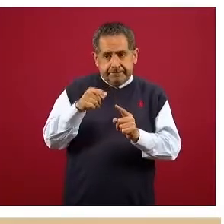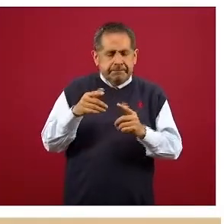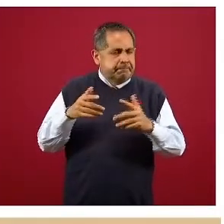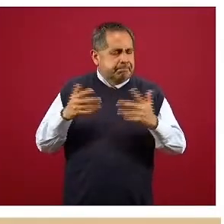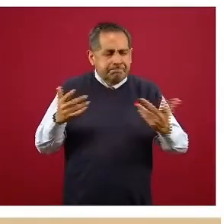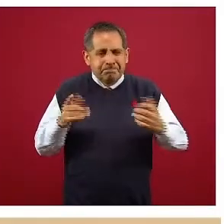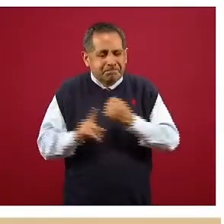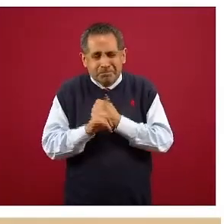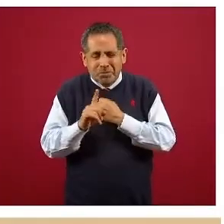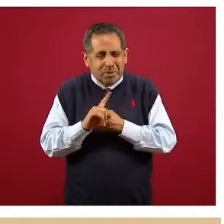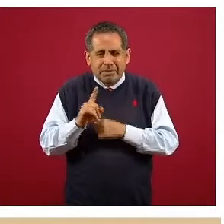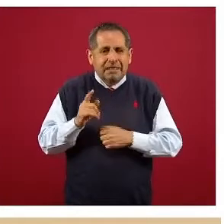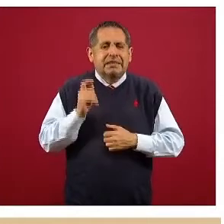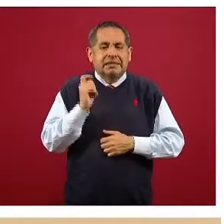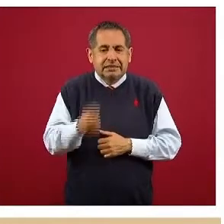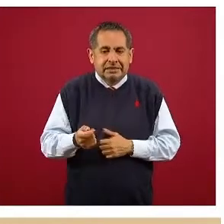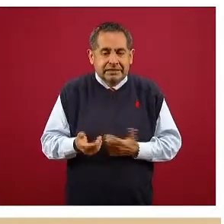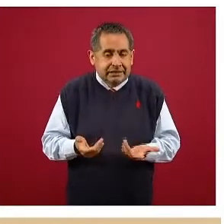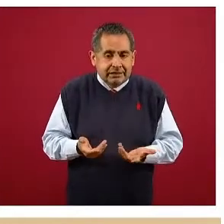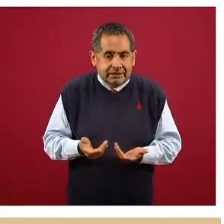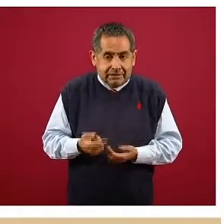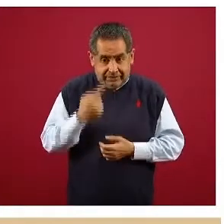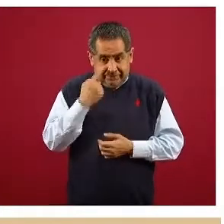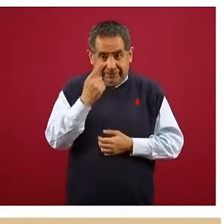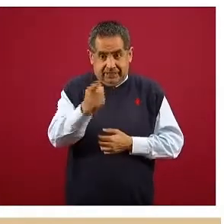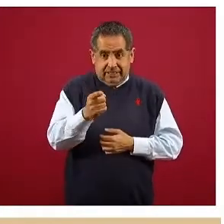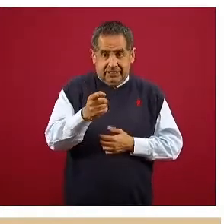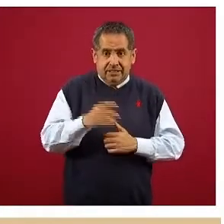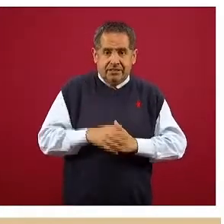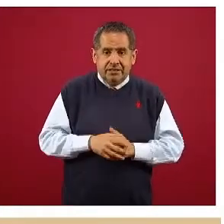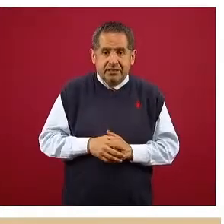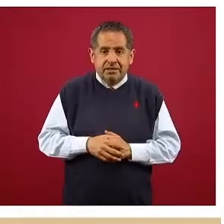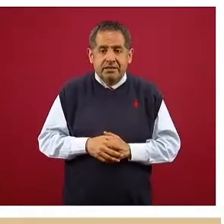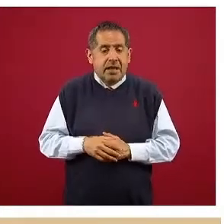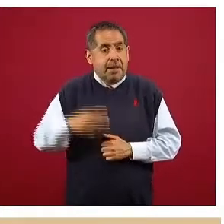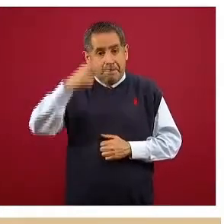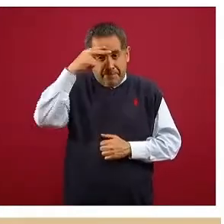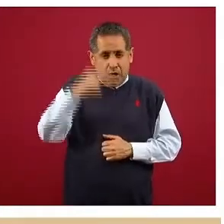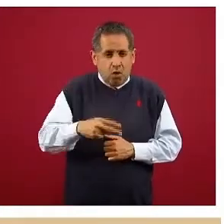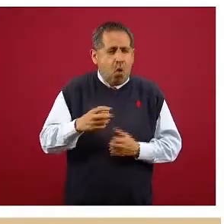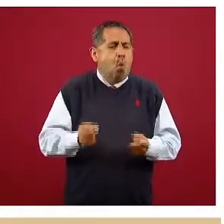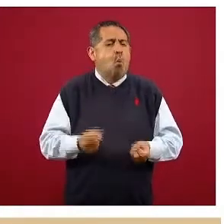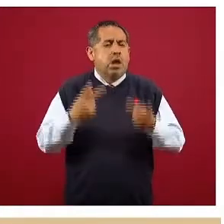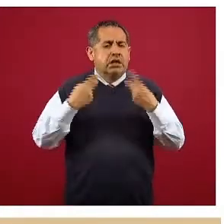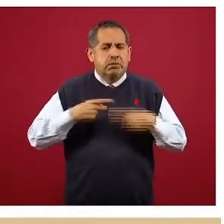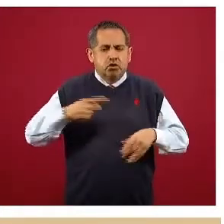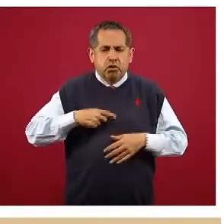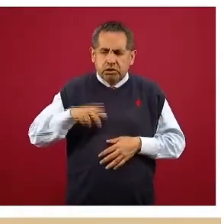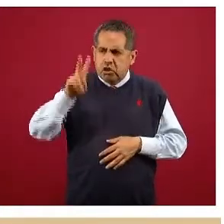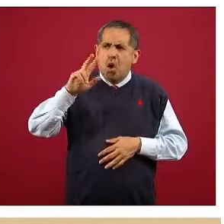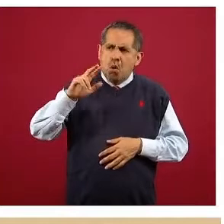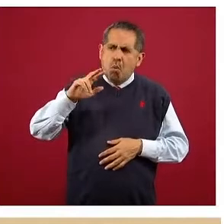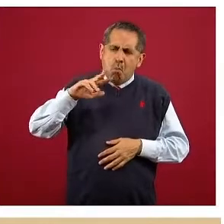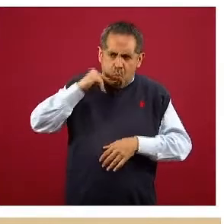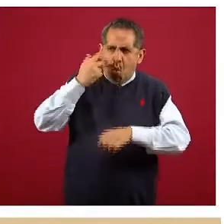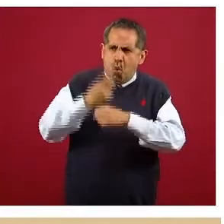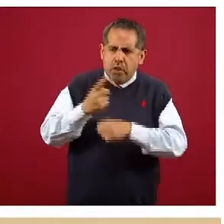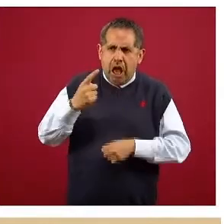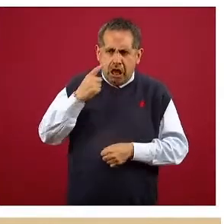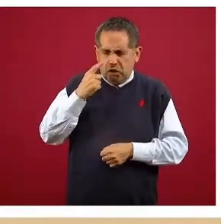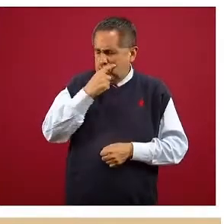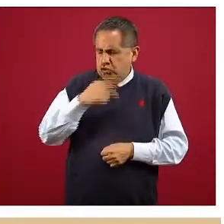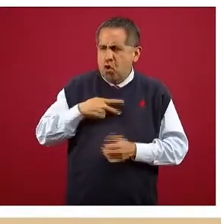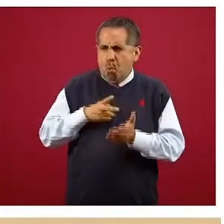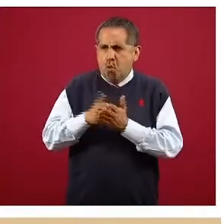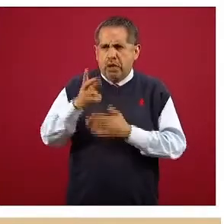problema radica precisamente en el centro de esta diapositiva. En México, la donación voluntaria y altruista de